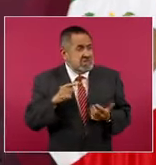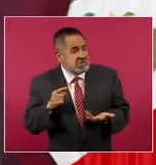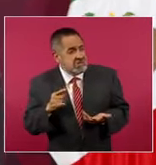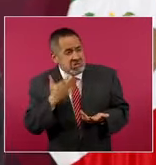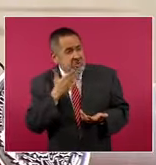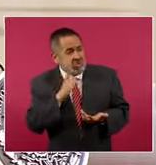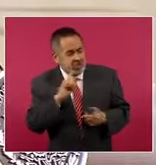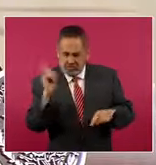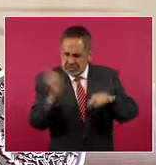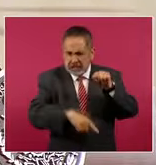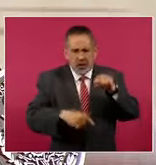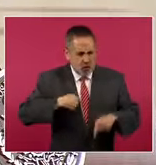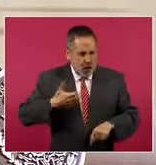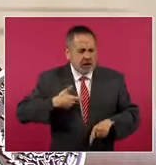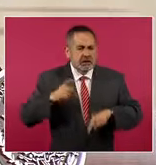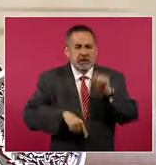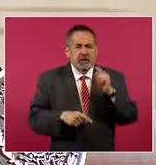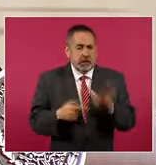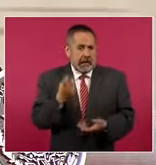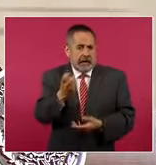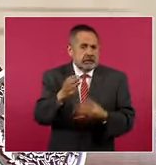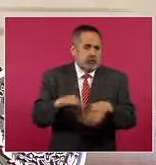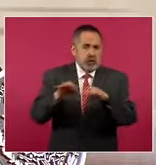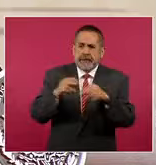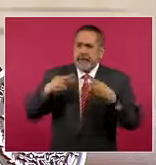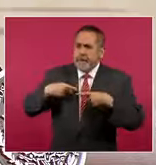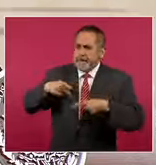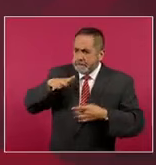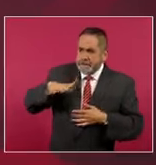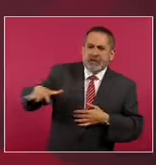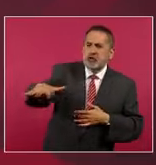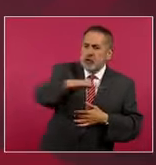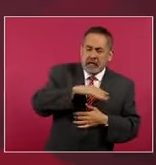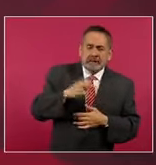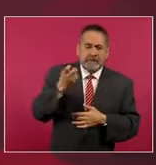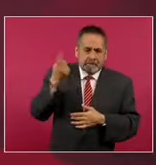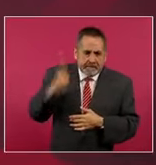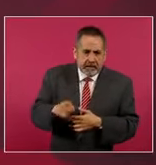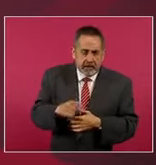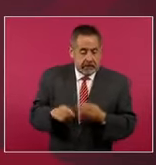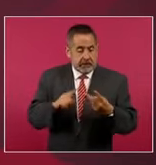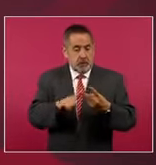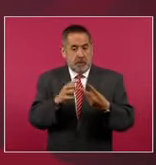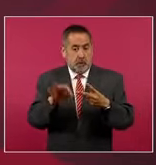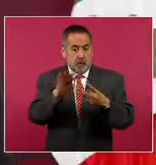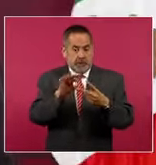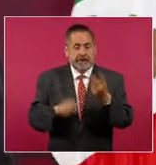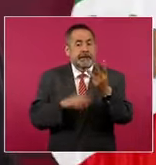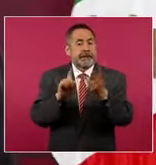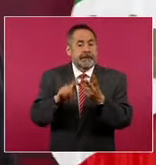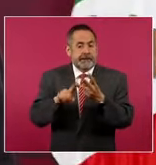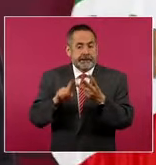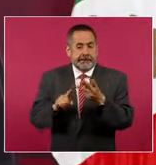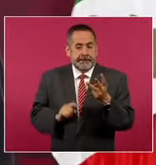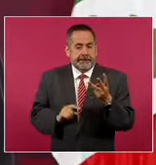altura, yo te quito. Esa fue una segunda reforma importante. La tercera reforma